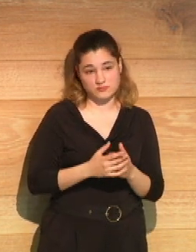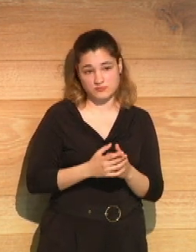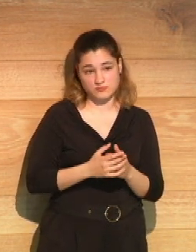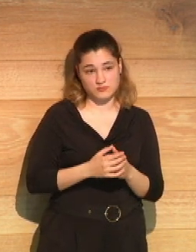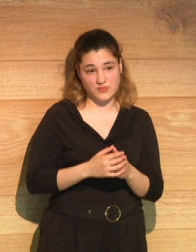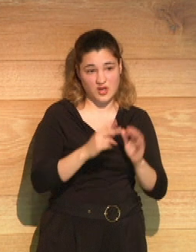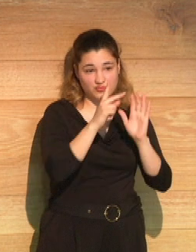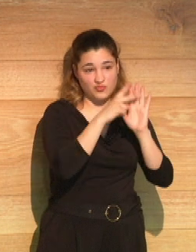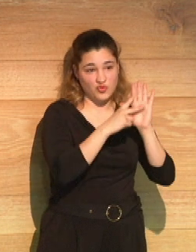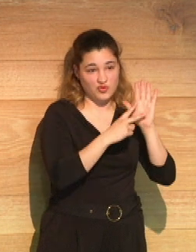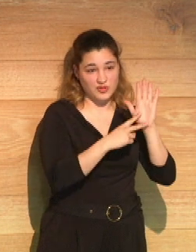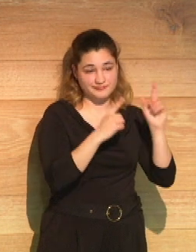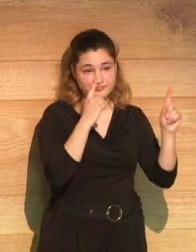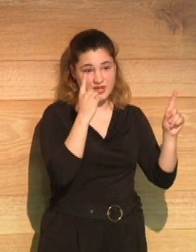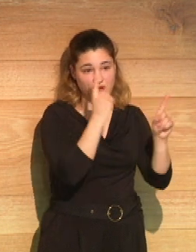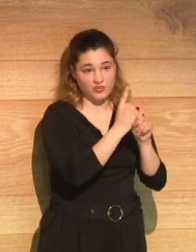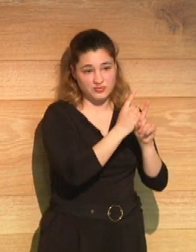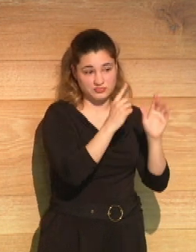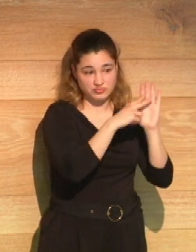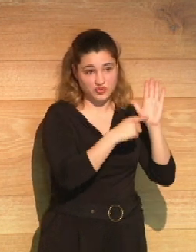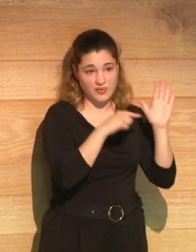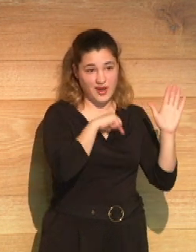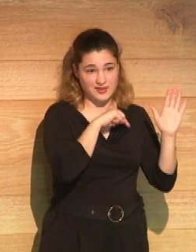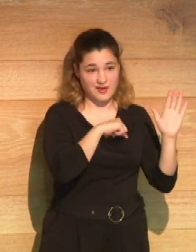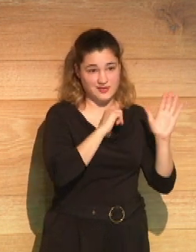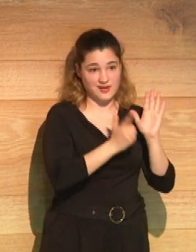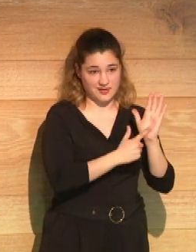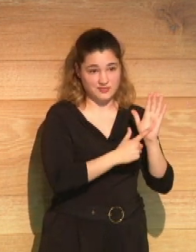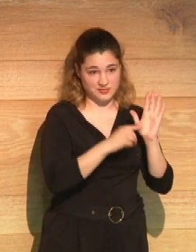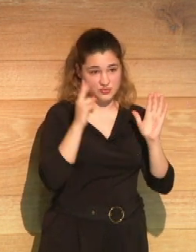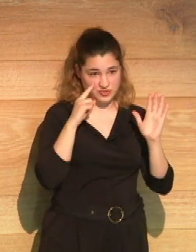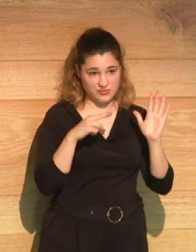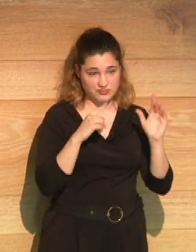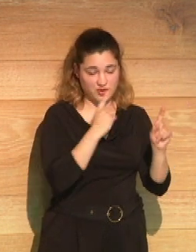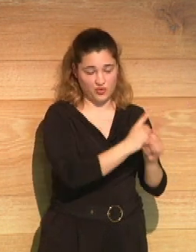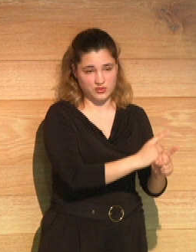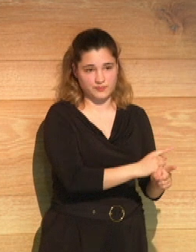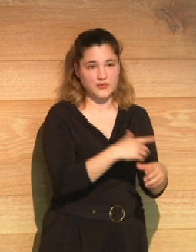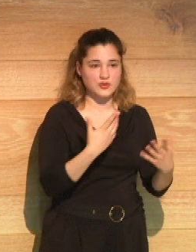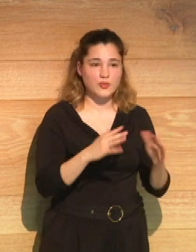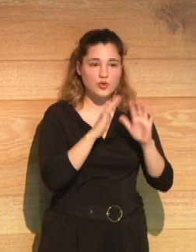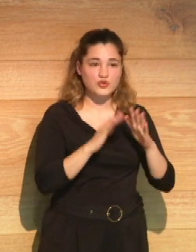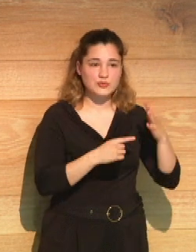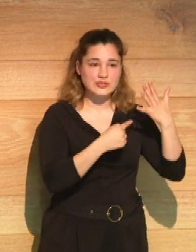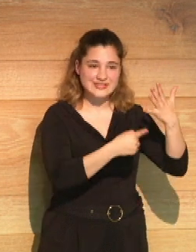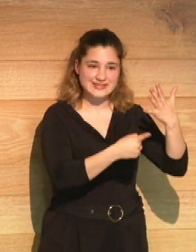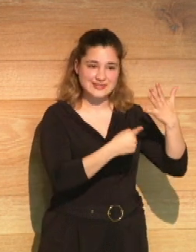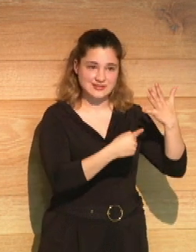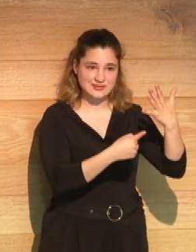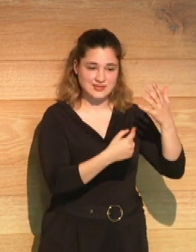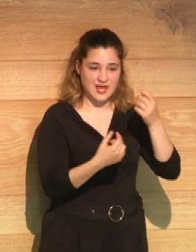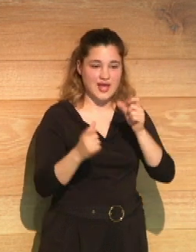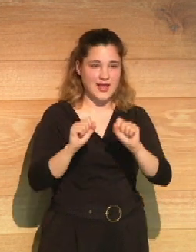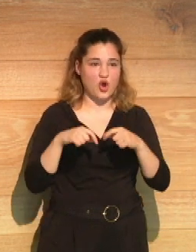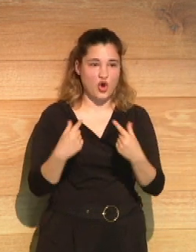las normativas de ética y legales de los museos. Y, por supuesto, el último factor es el factor ecológico. Y aquí tiene